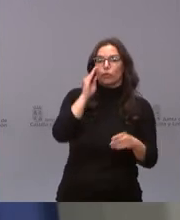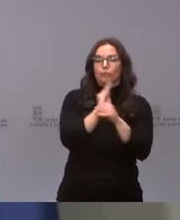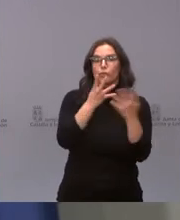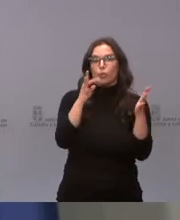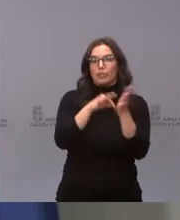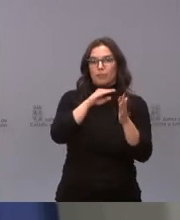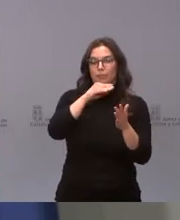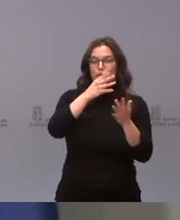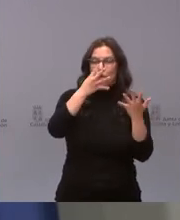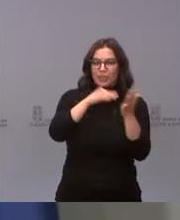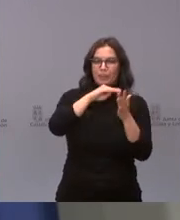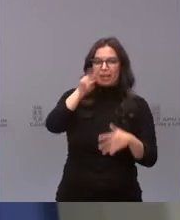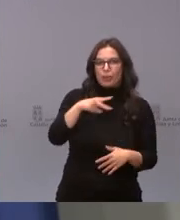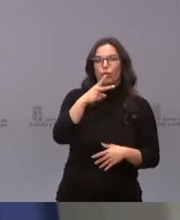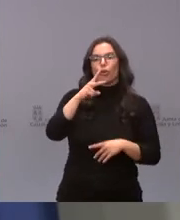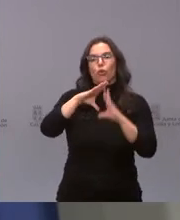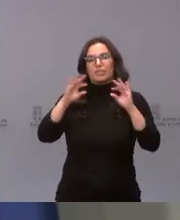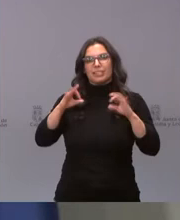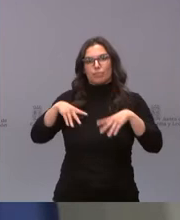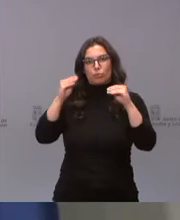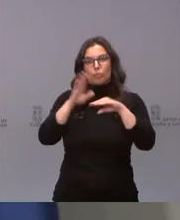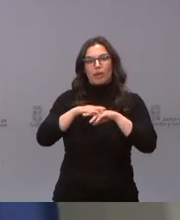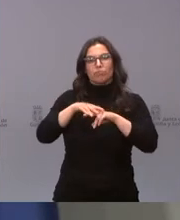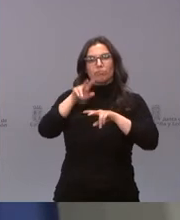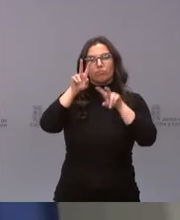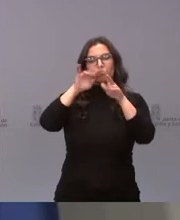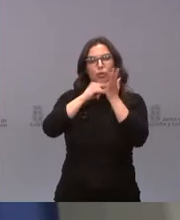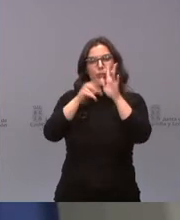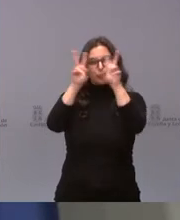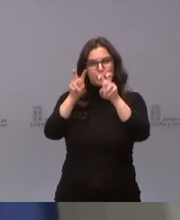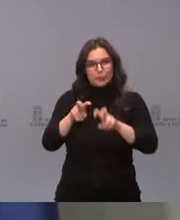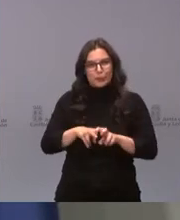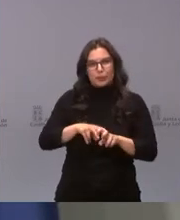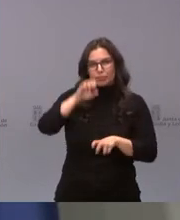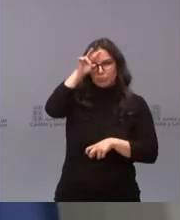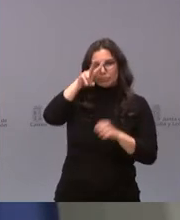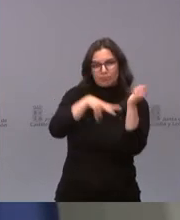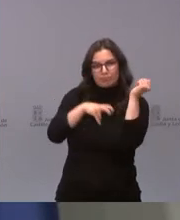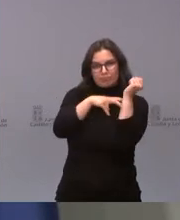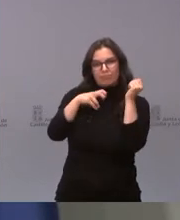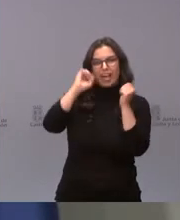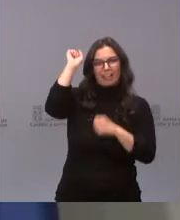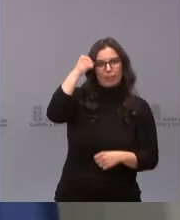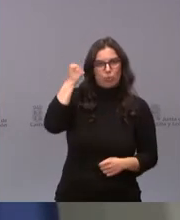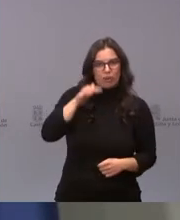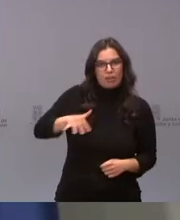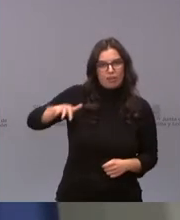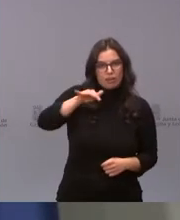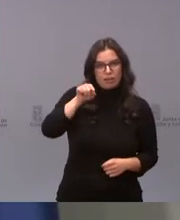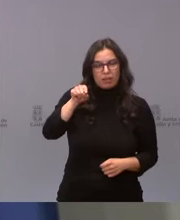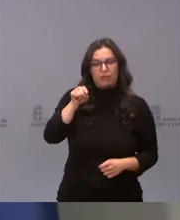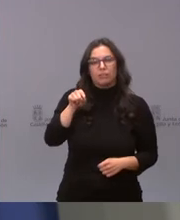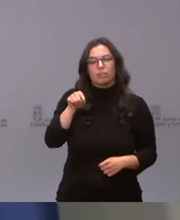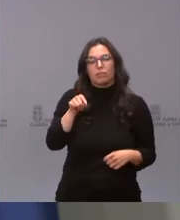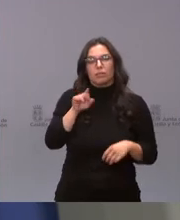a la Universidad de Burgos para el proyecto de excavación e investigación arqueopaleontológica en la Sierra de Atapuerca para